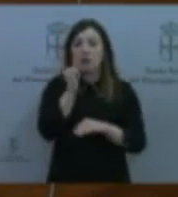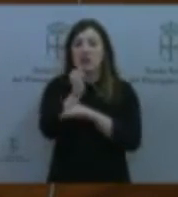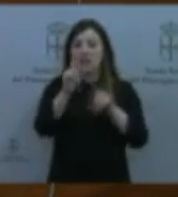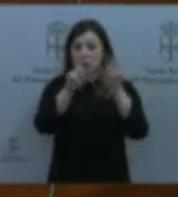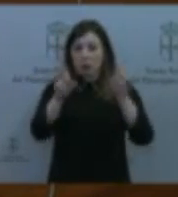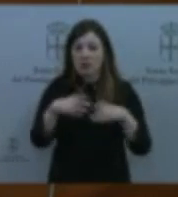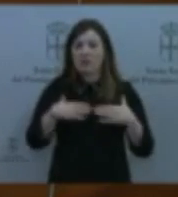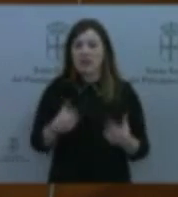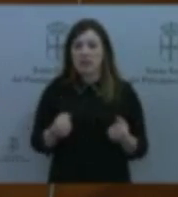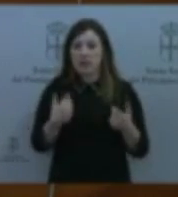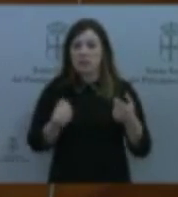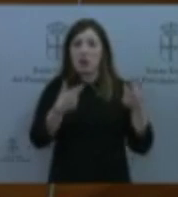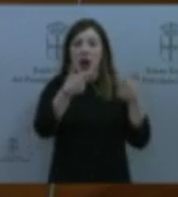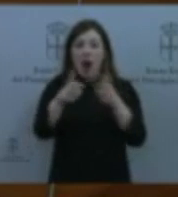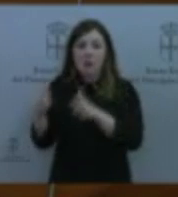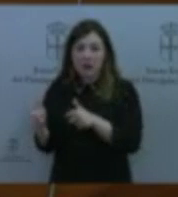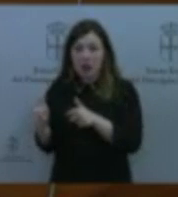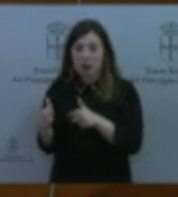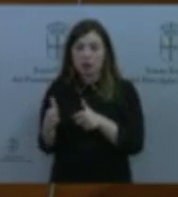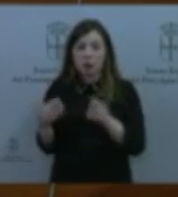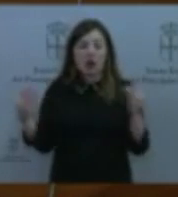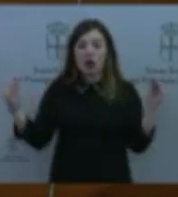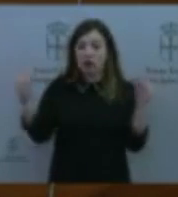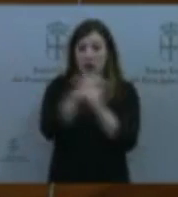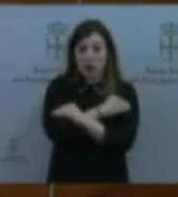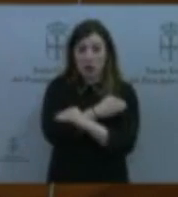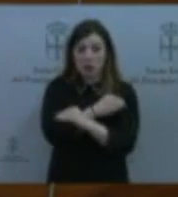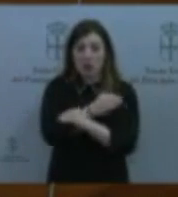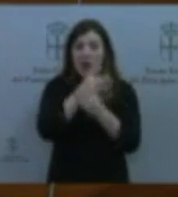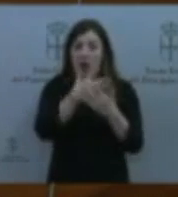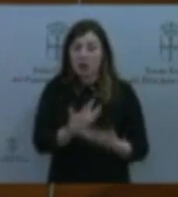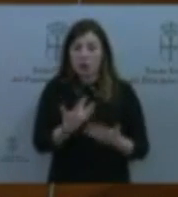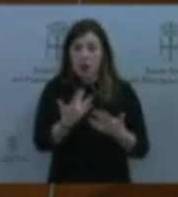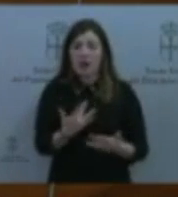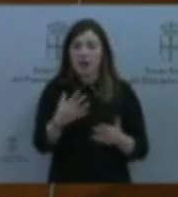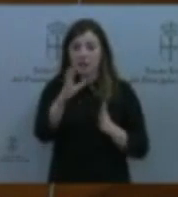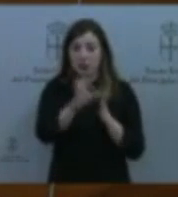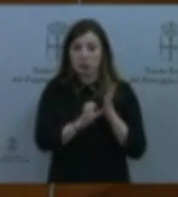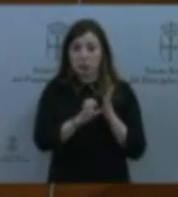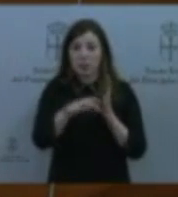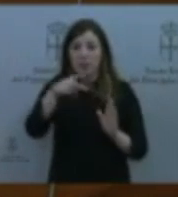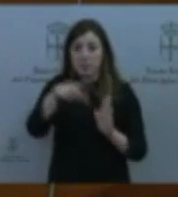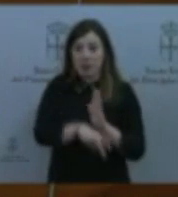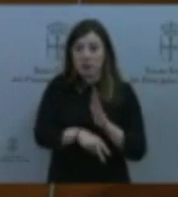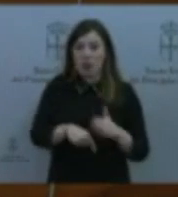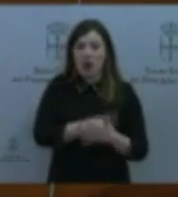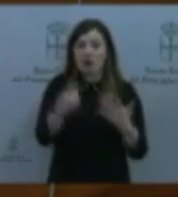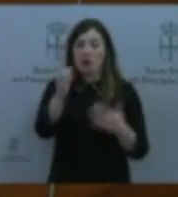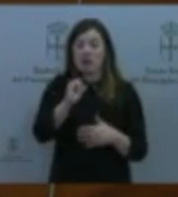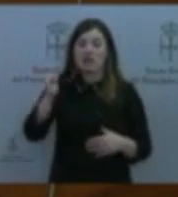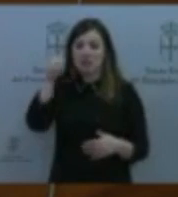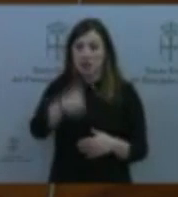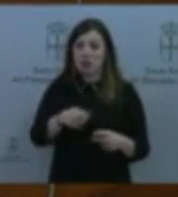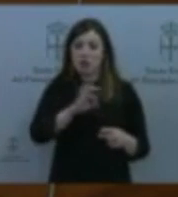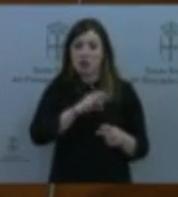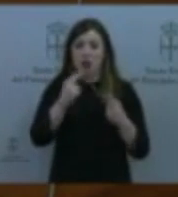en contradicción con el actual Estatuto Marco. Hace 16 años, señor diputado, que ese Estatuto que